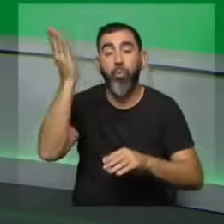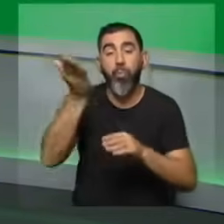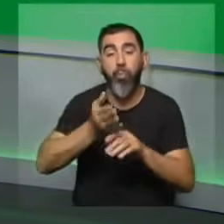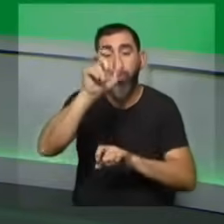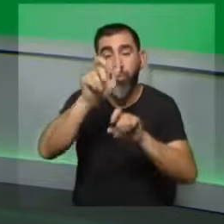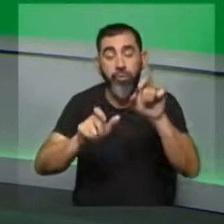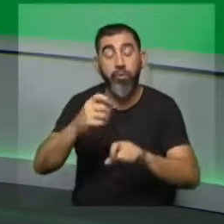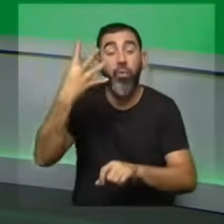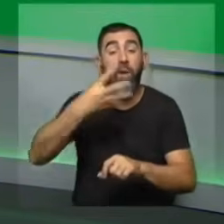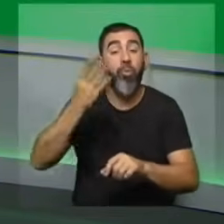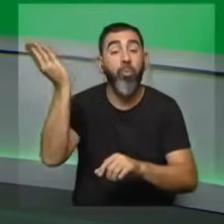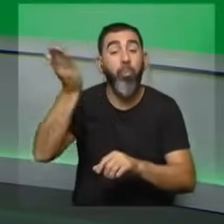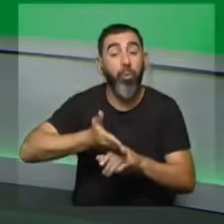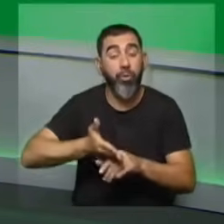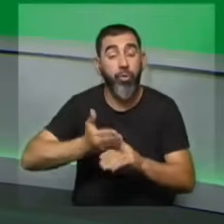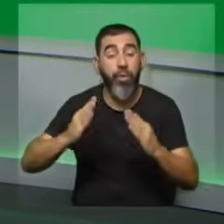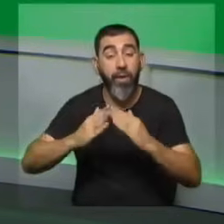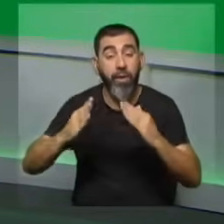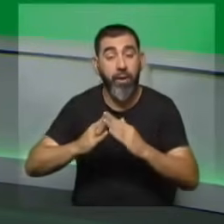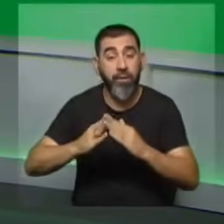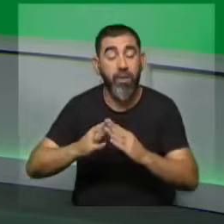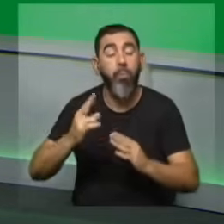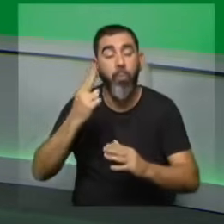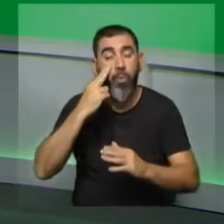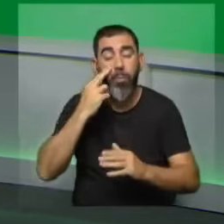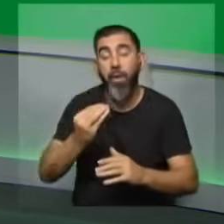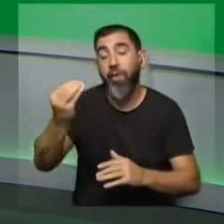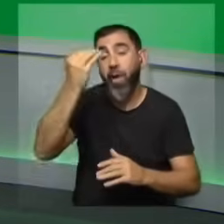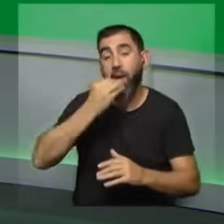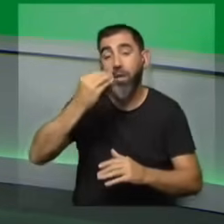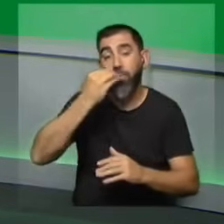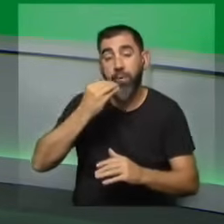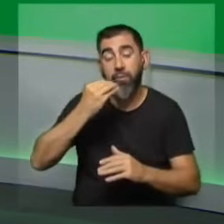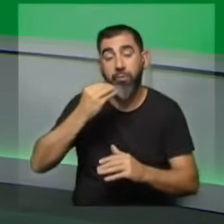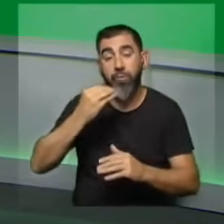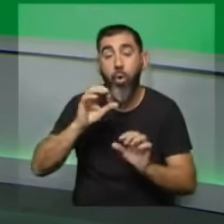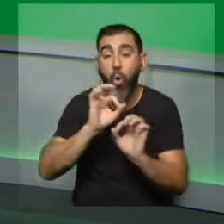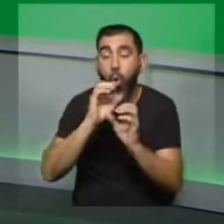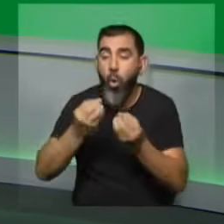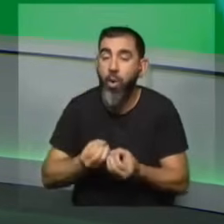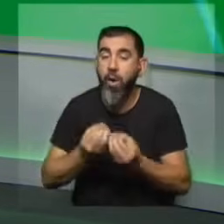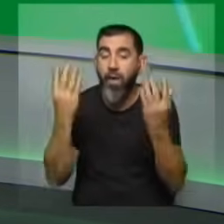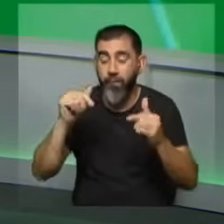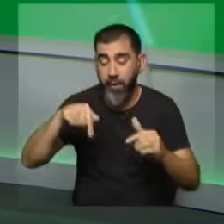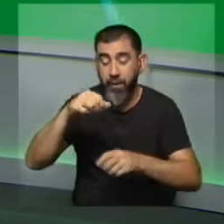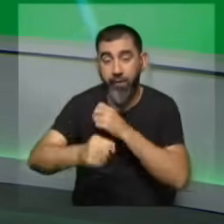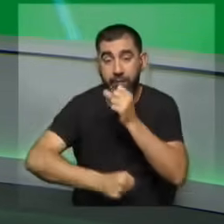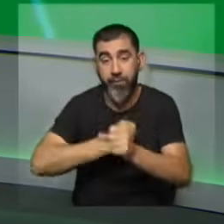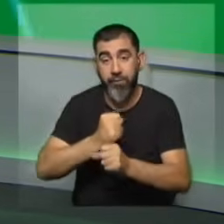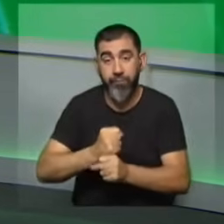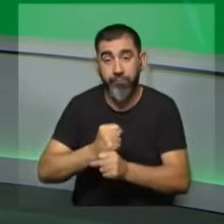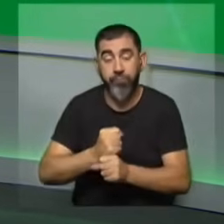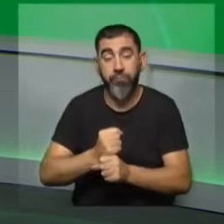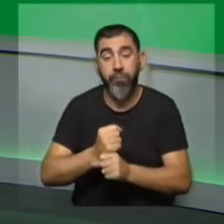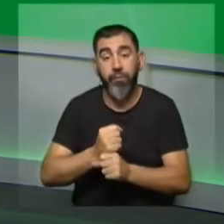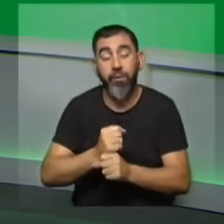personas y el 14 con 6% de los hogares experimentaron inseguridad alimentaria moderada o grave En lo que va de este año esto